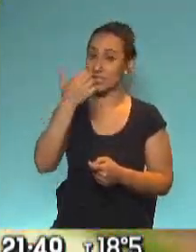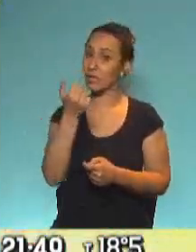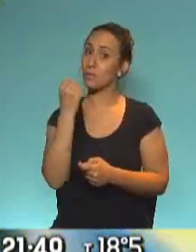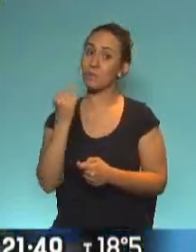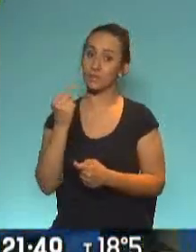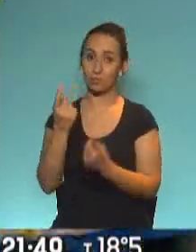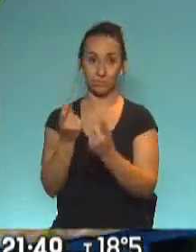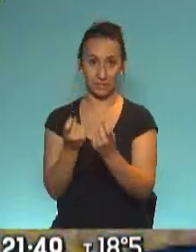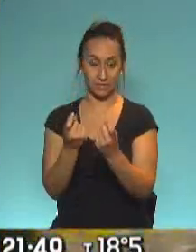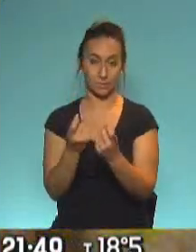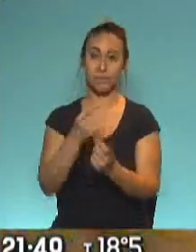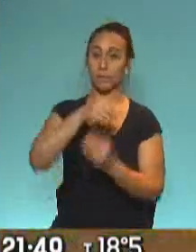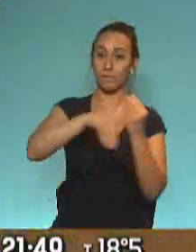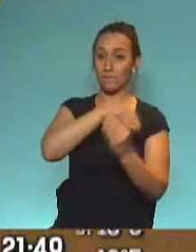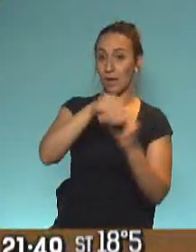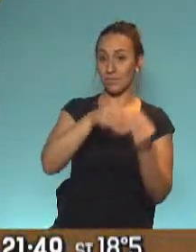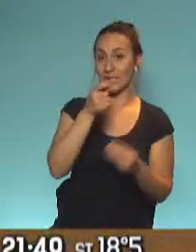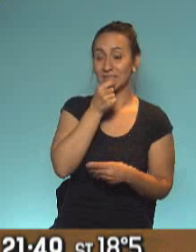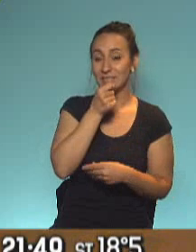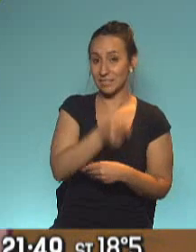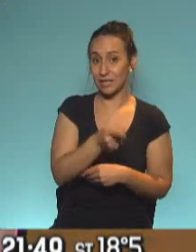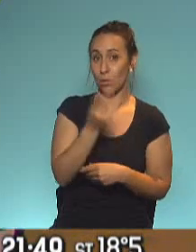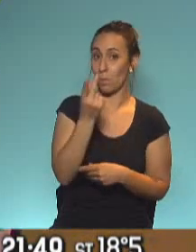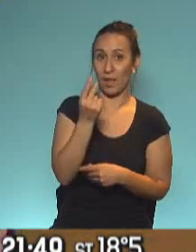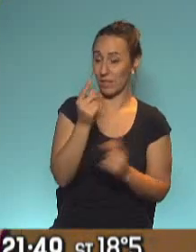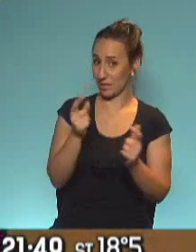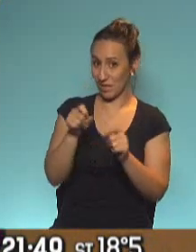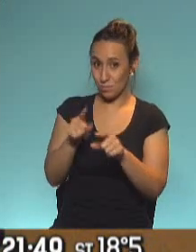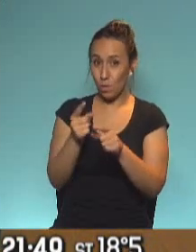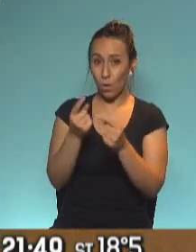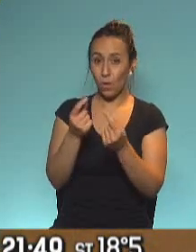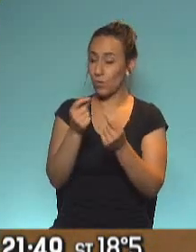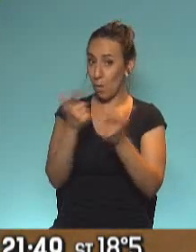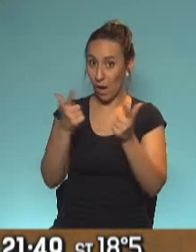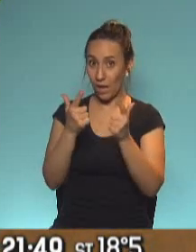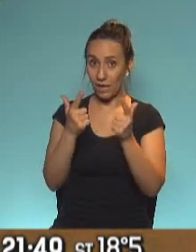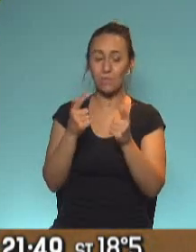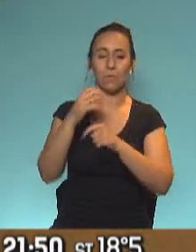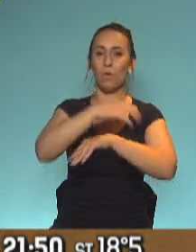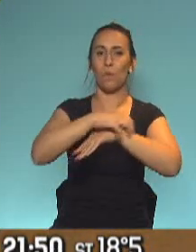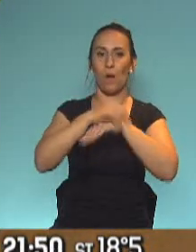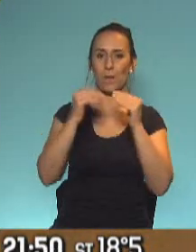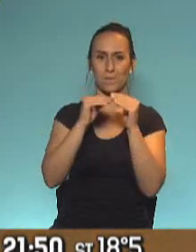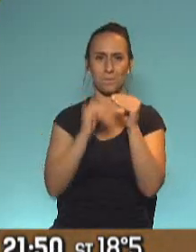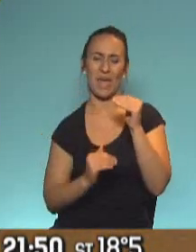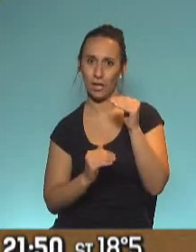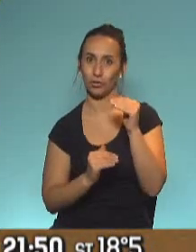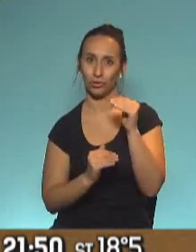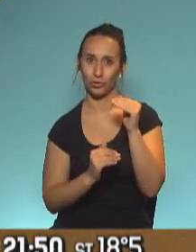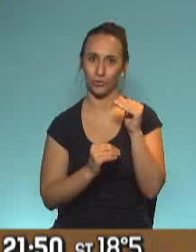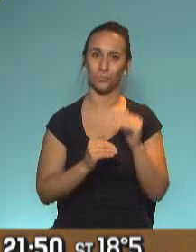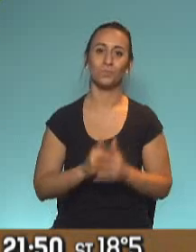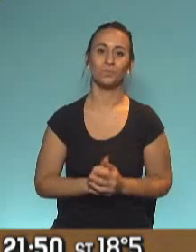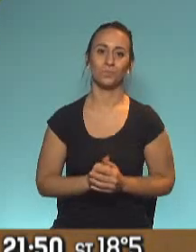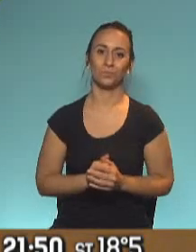51.776 pesos. La familia que no cumpla con este valor está por debajo de la línea de la pobreza.